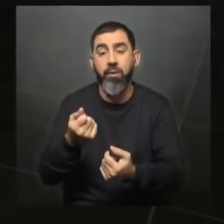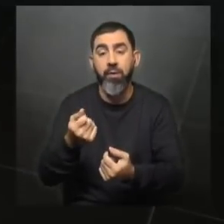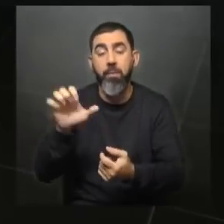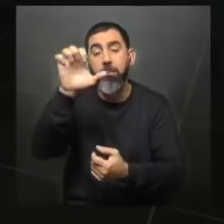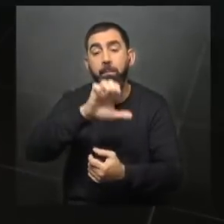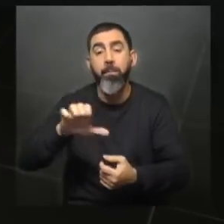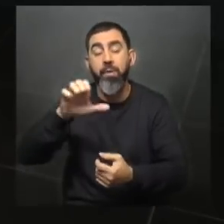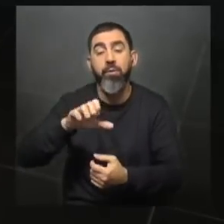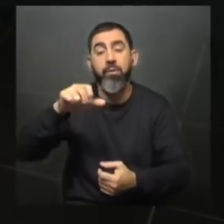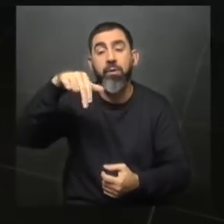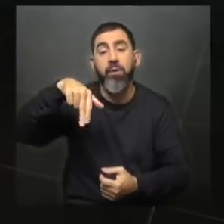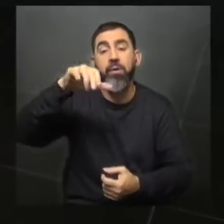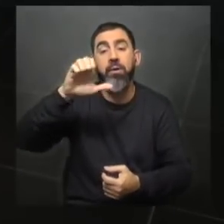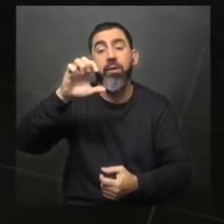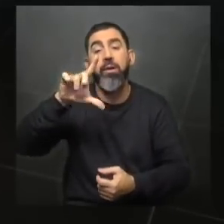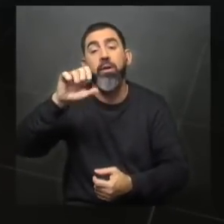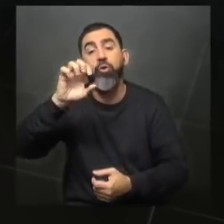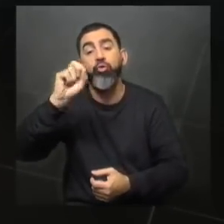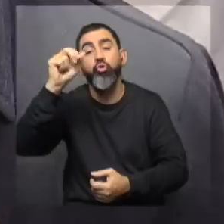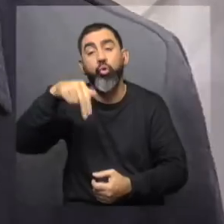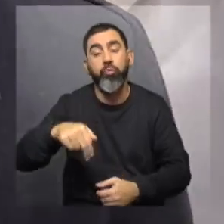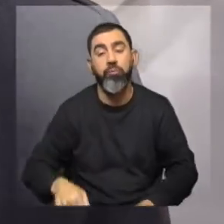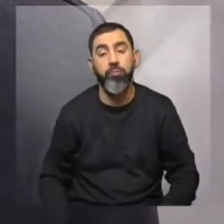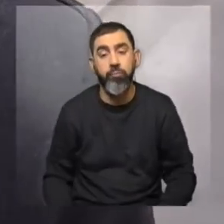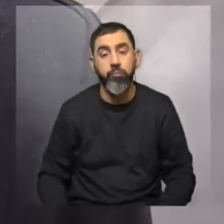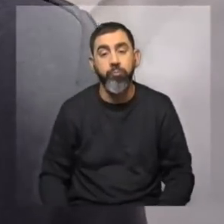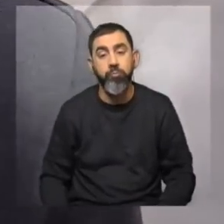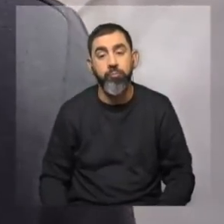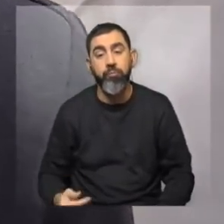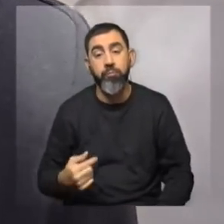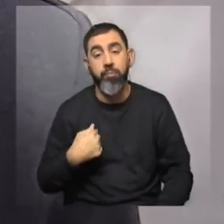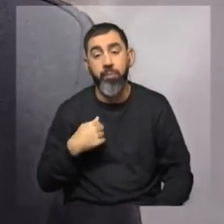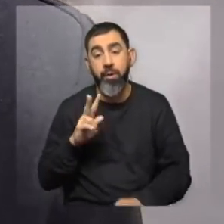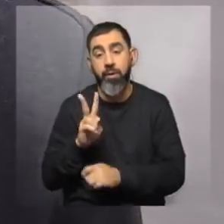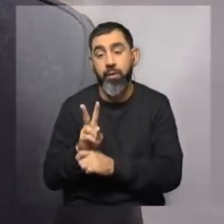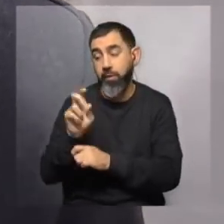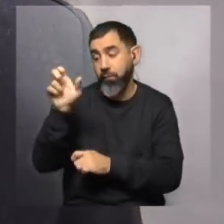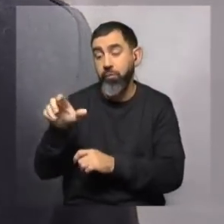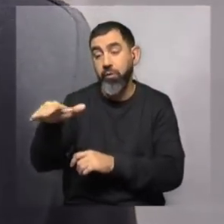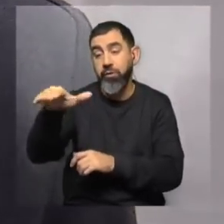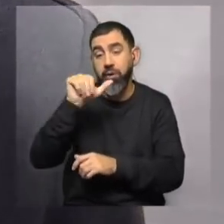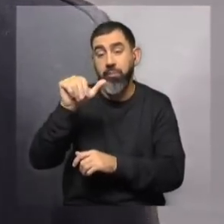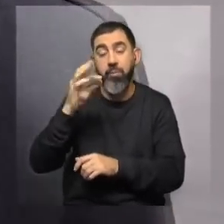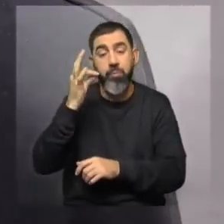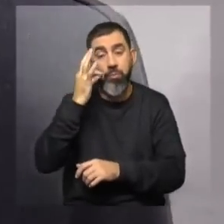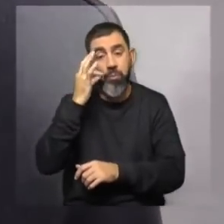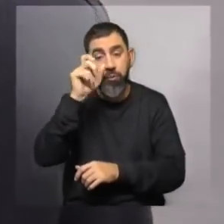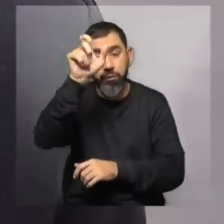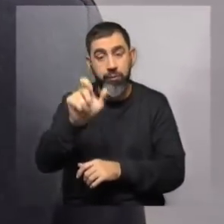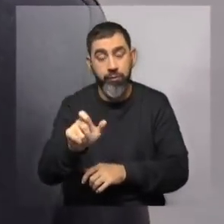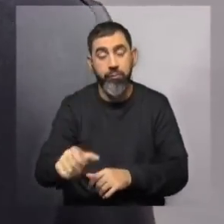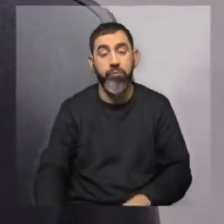del empresario Nelson choros me ha defendido fue citado en calidad de testigo por